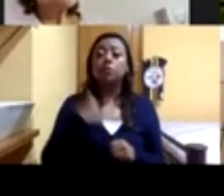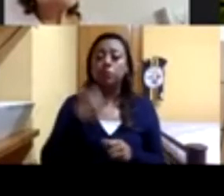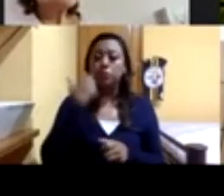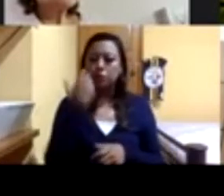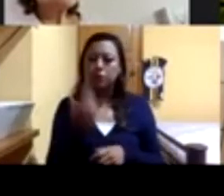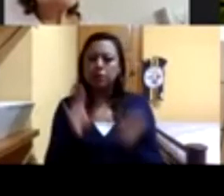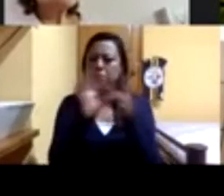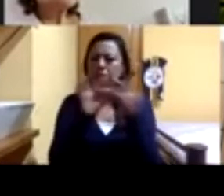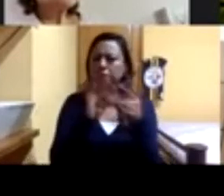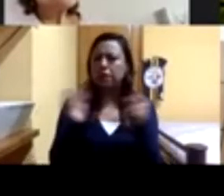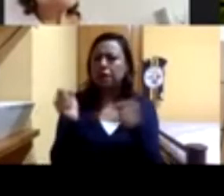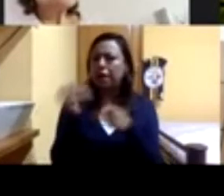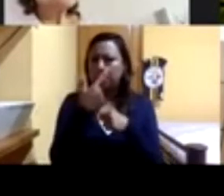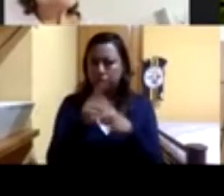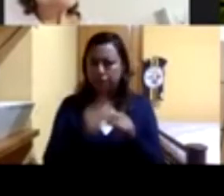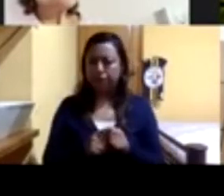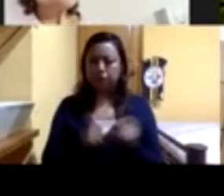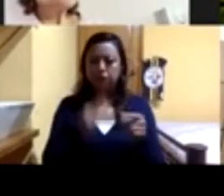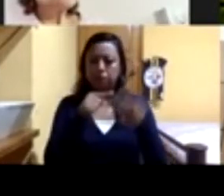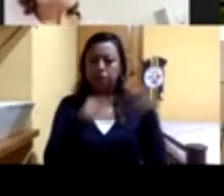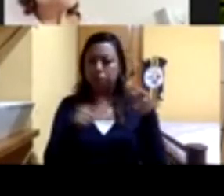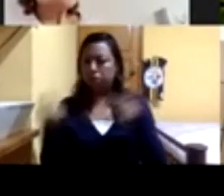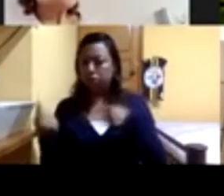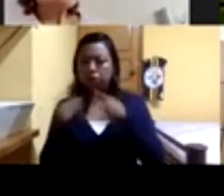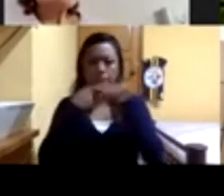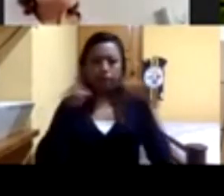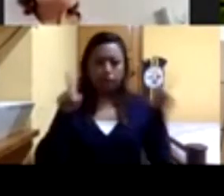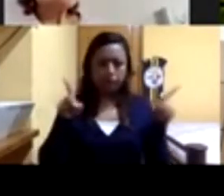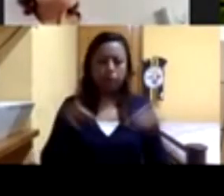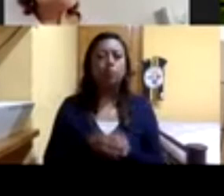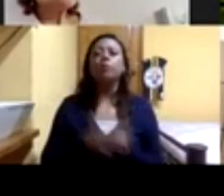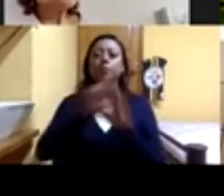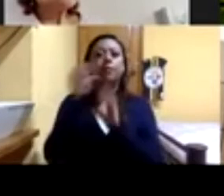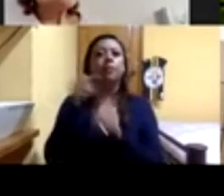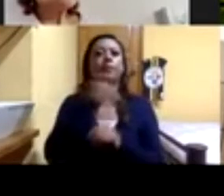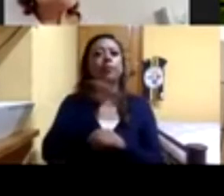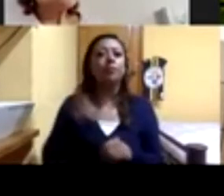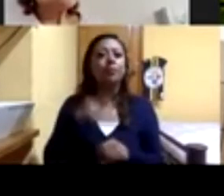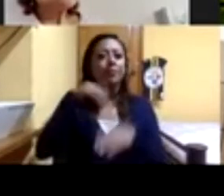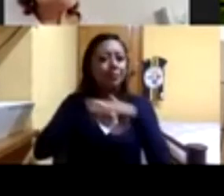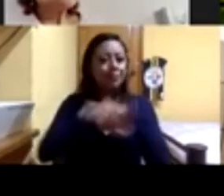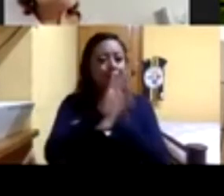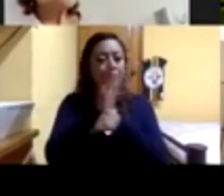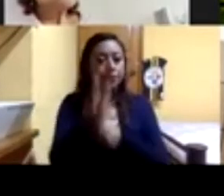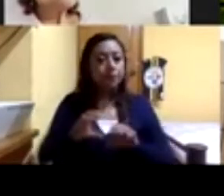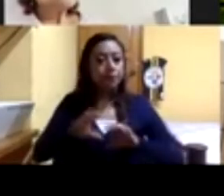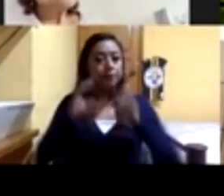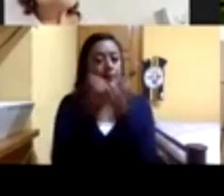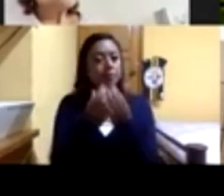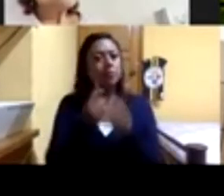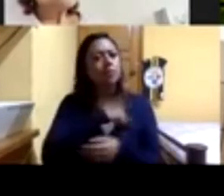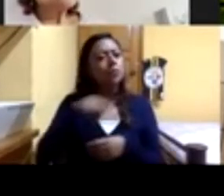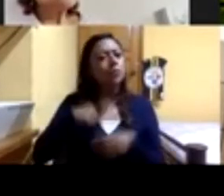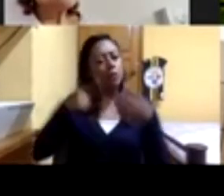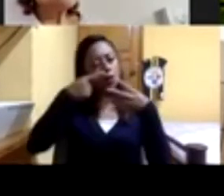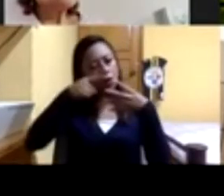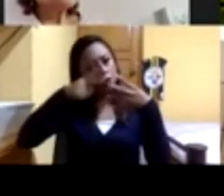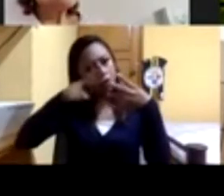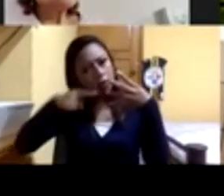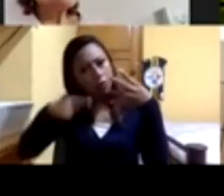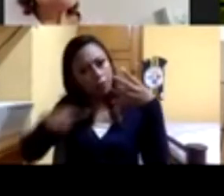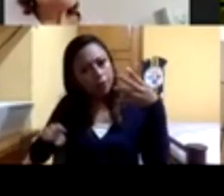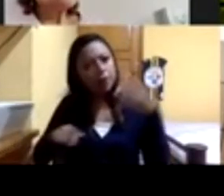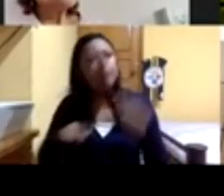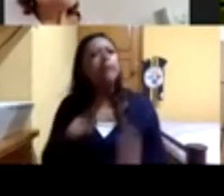contraste. Nosotros cuando entramos a este Congreso teníamos una evaluación del